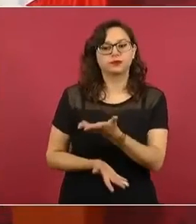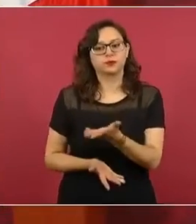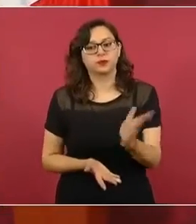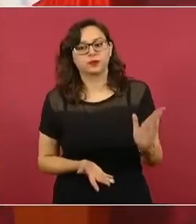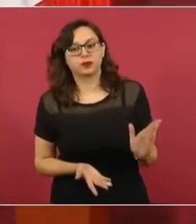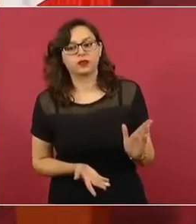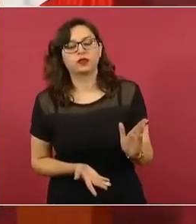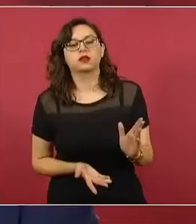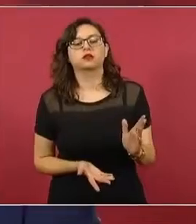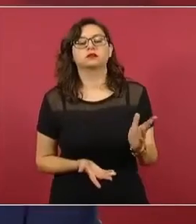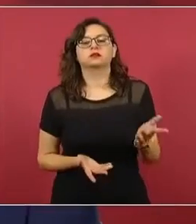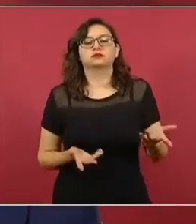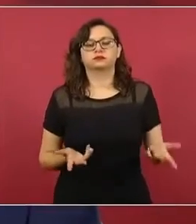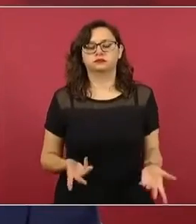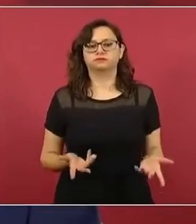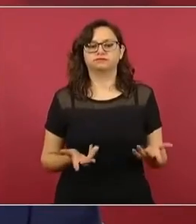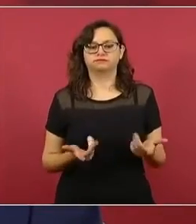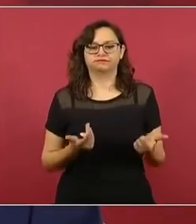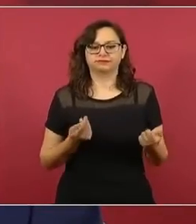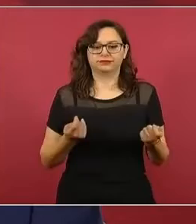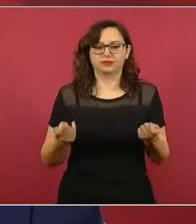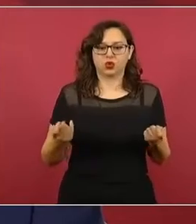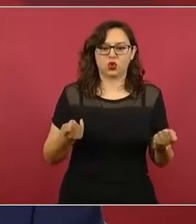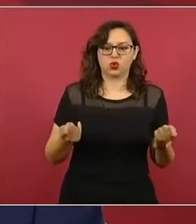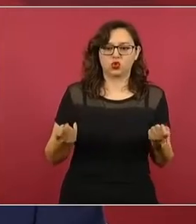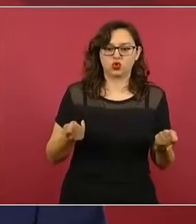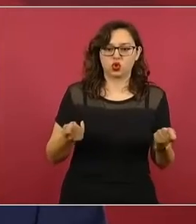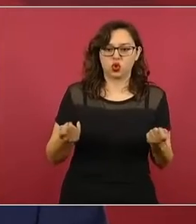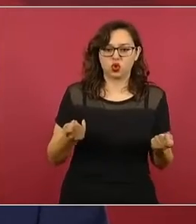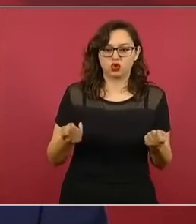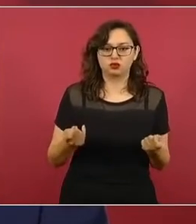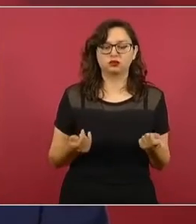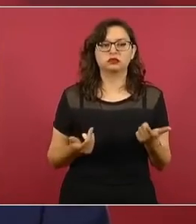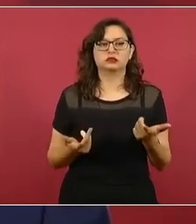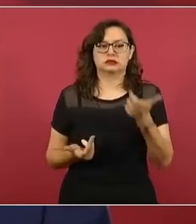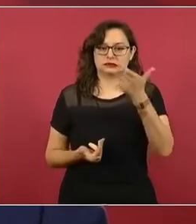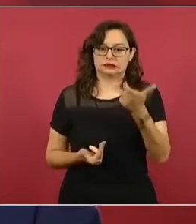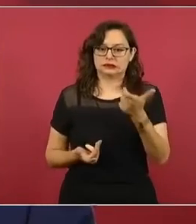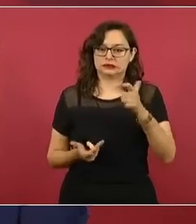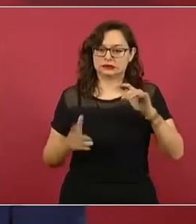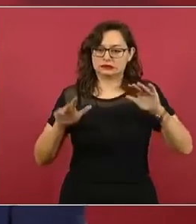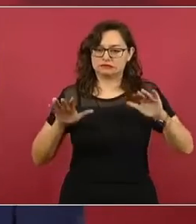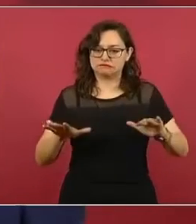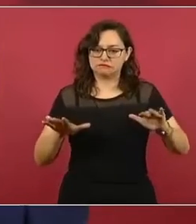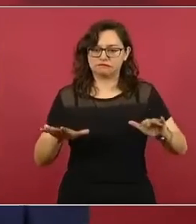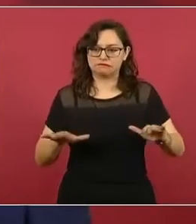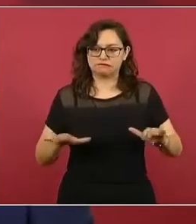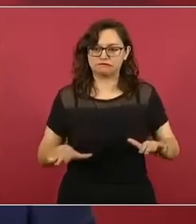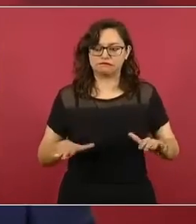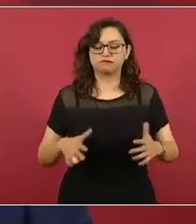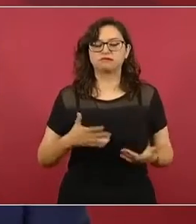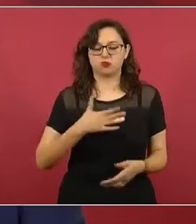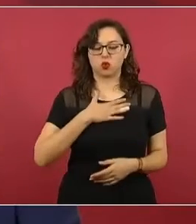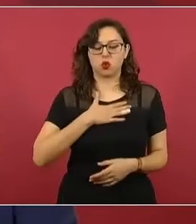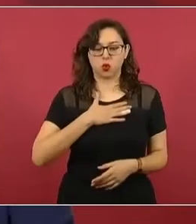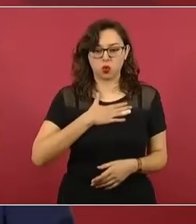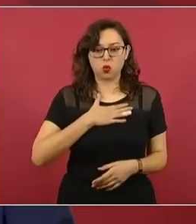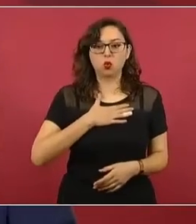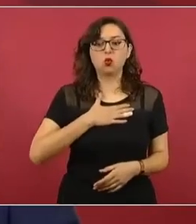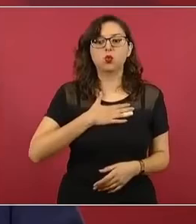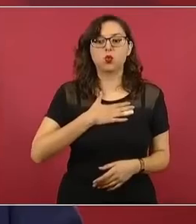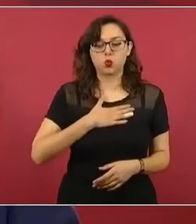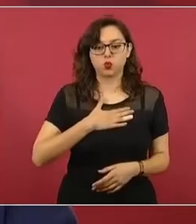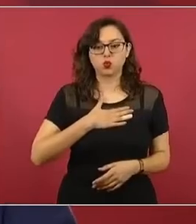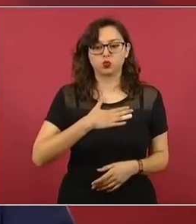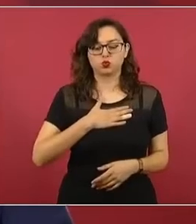empresarios podamos mantener precios justos, que no se nos disparen los precios de